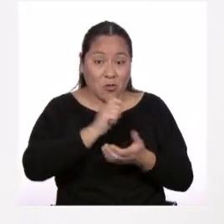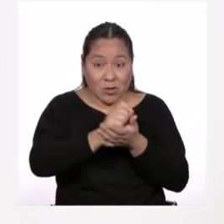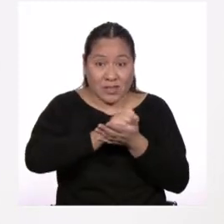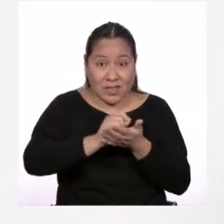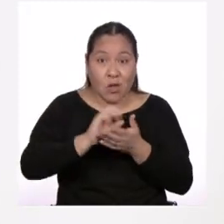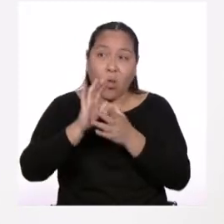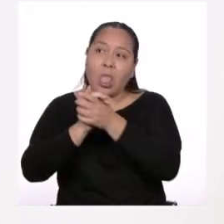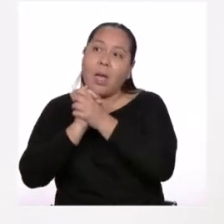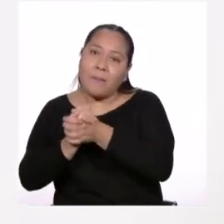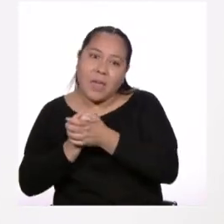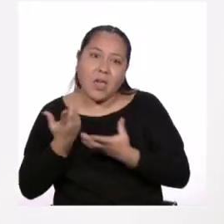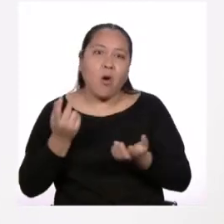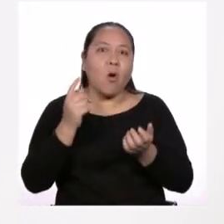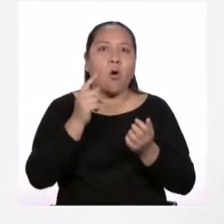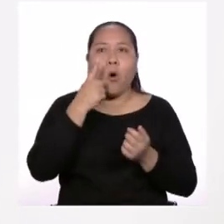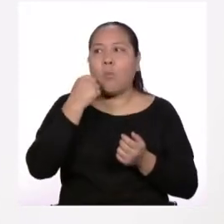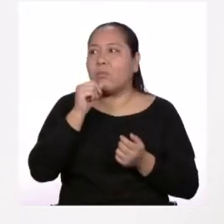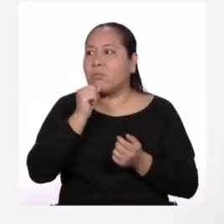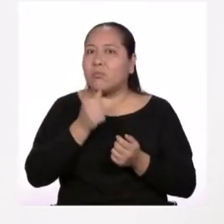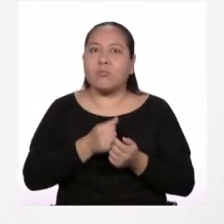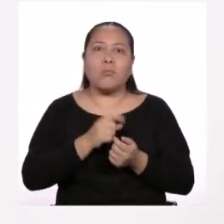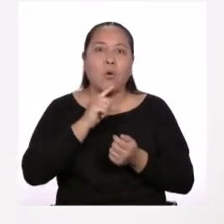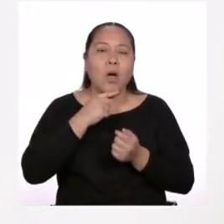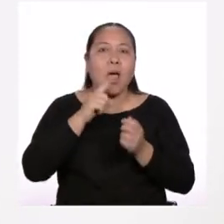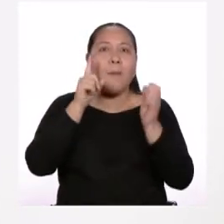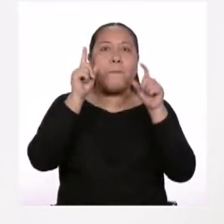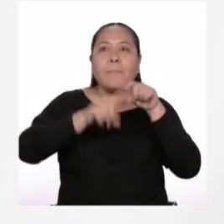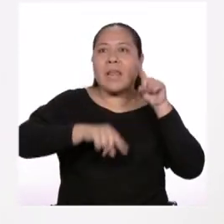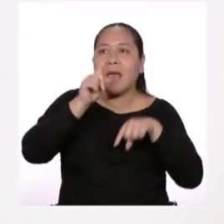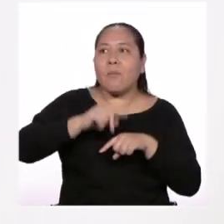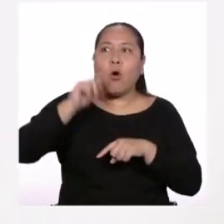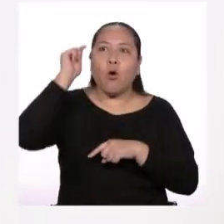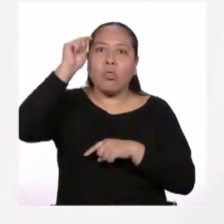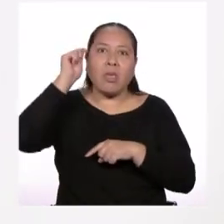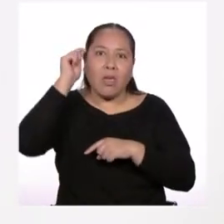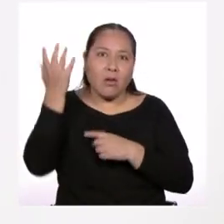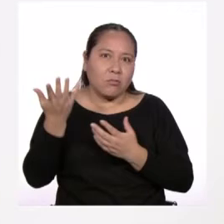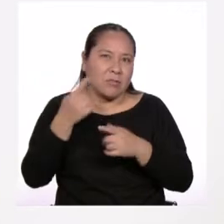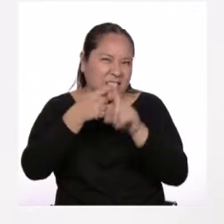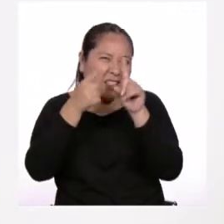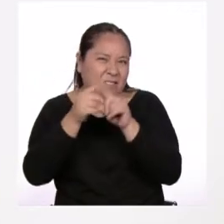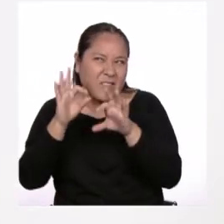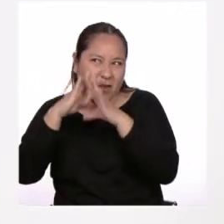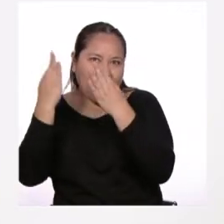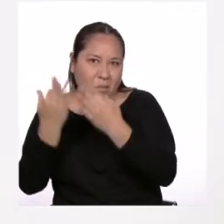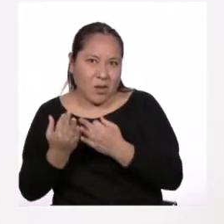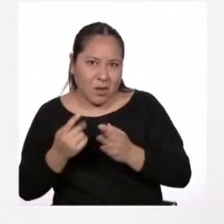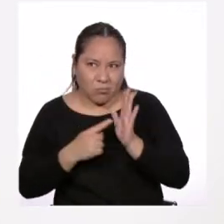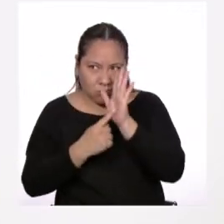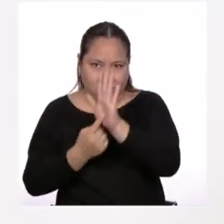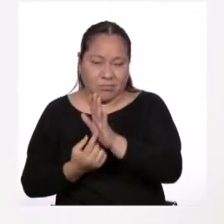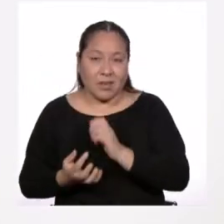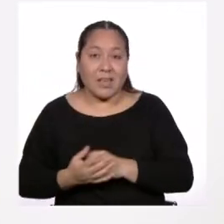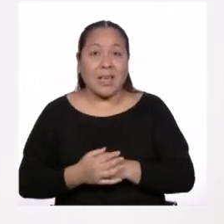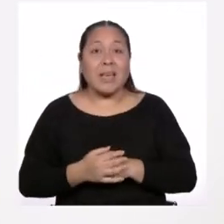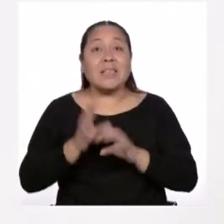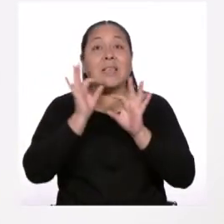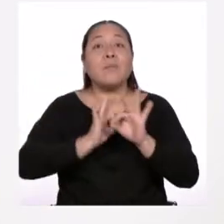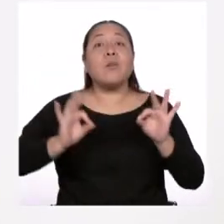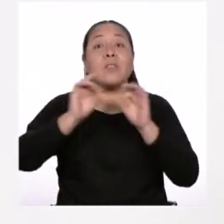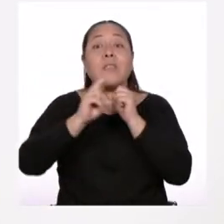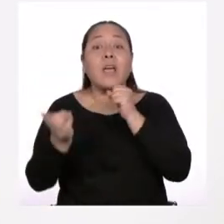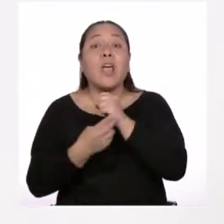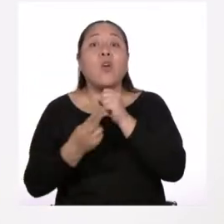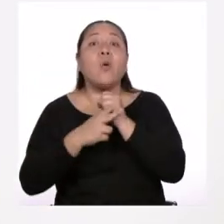algún amigo, amiga, primo, tía o algún familiar. Es importante que puedan registrarlos y guardarlos en